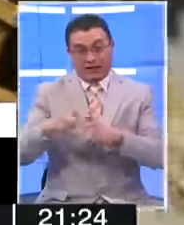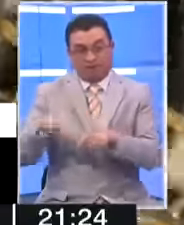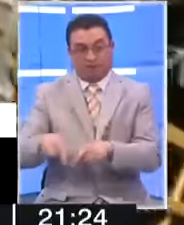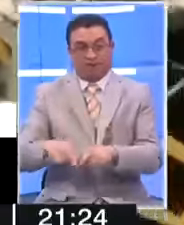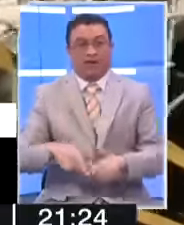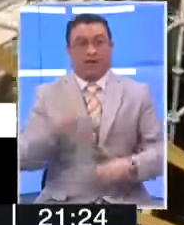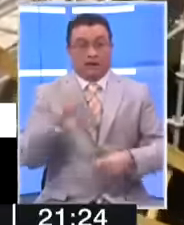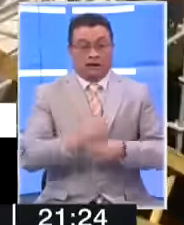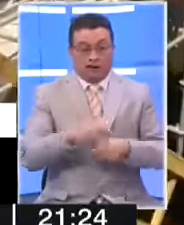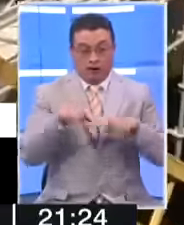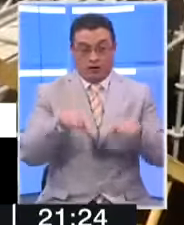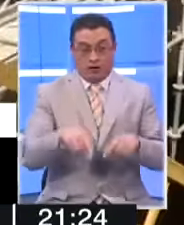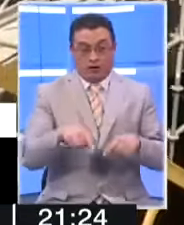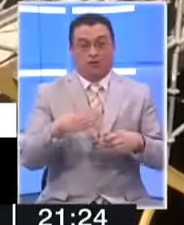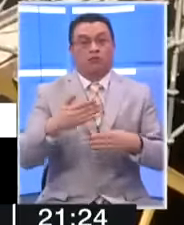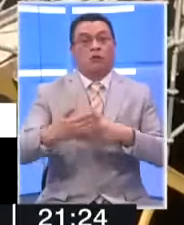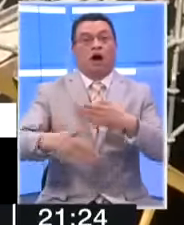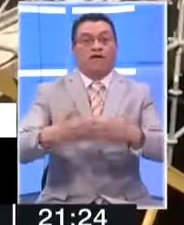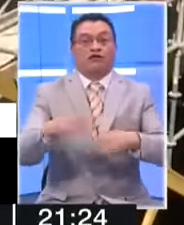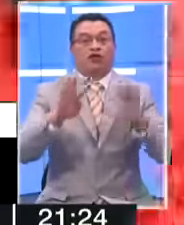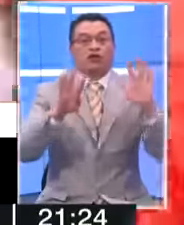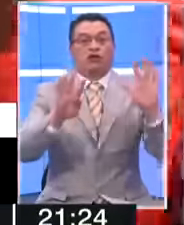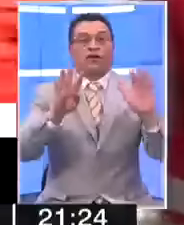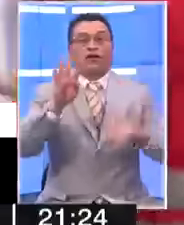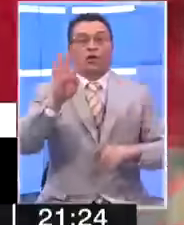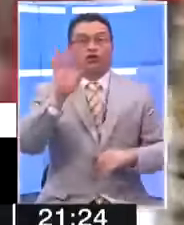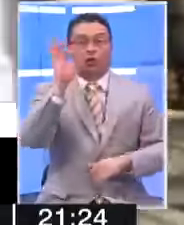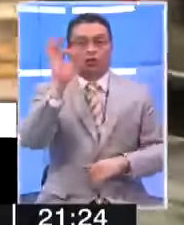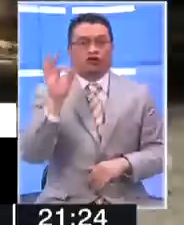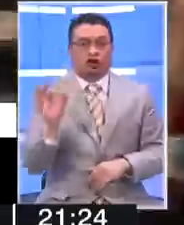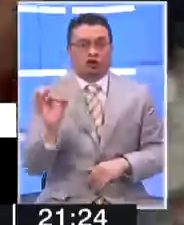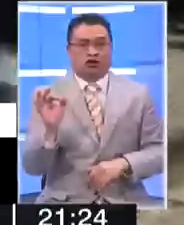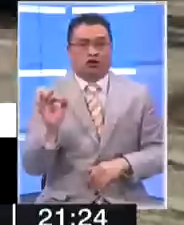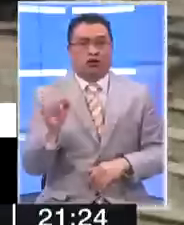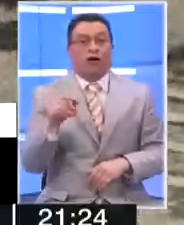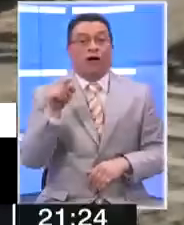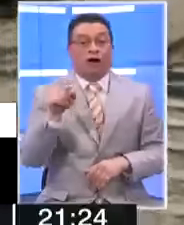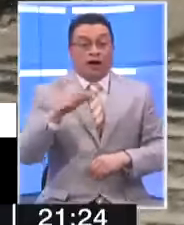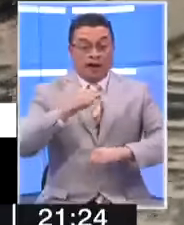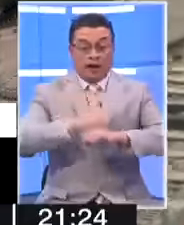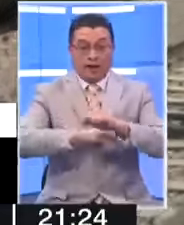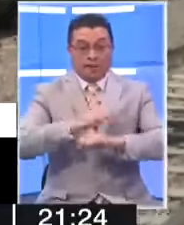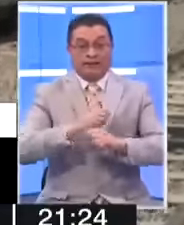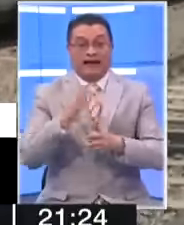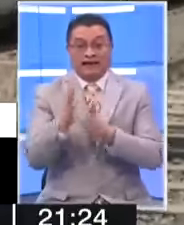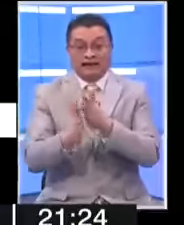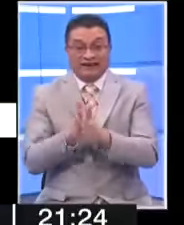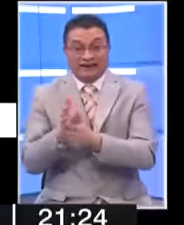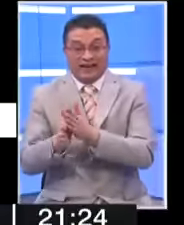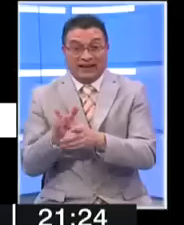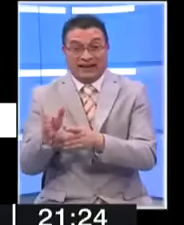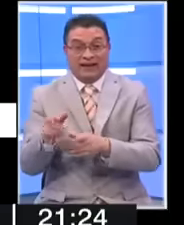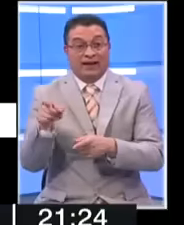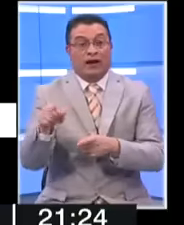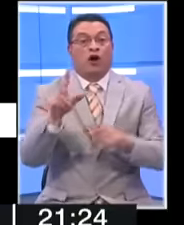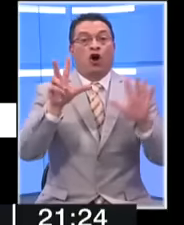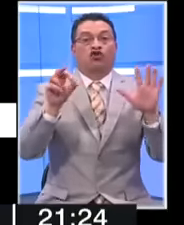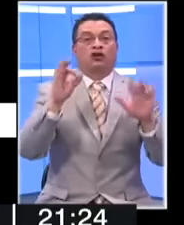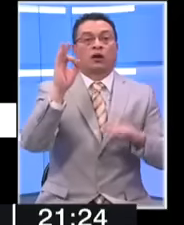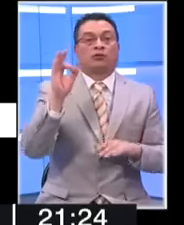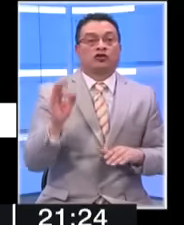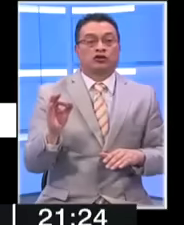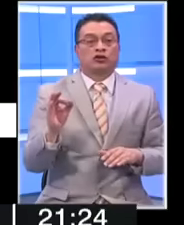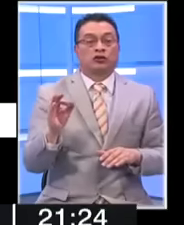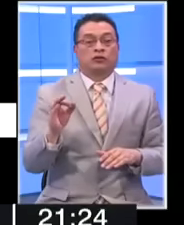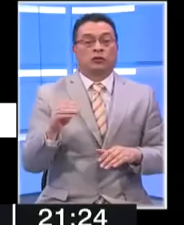Los trabajos de esta estación tienen un avance de un 94%, mientras que los de la empresa de trenes EFE un 80%. El